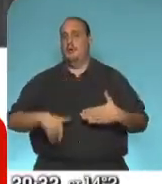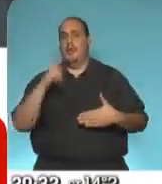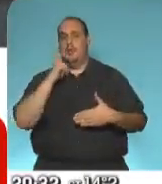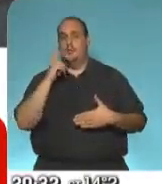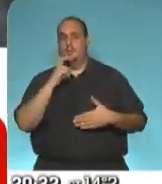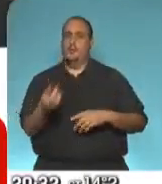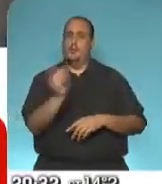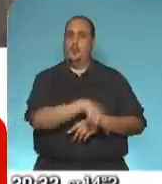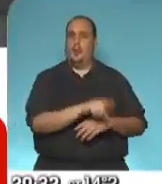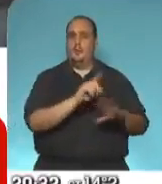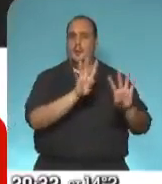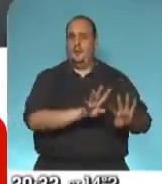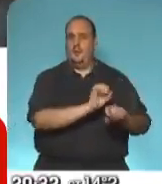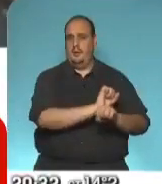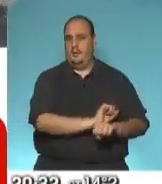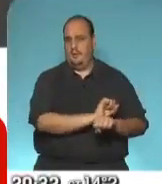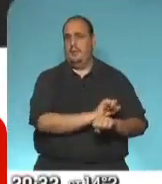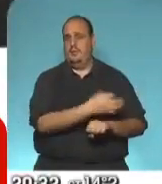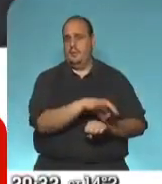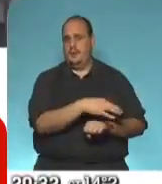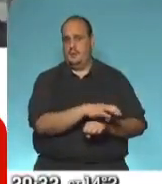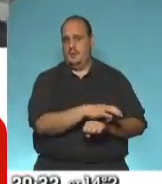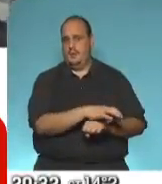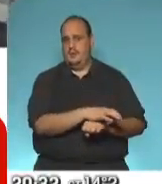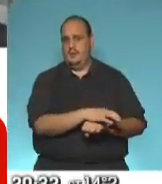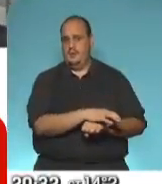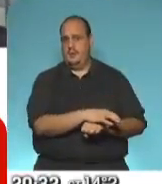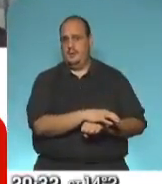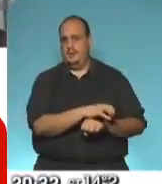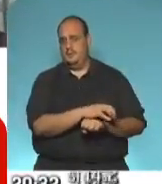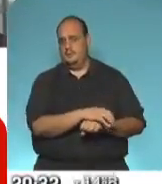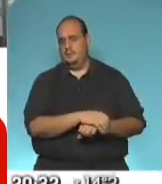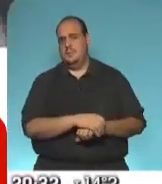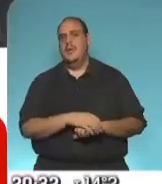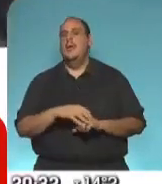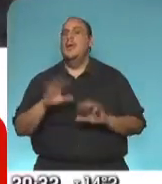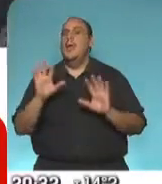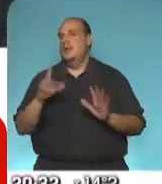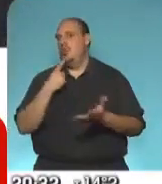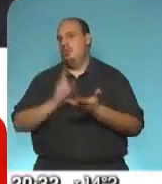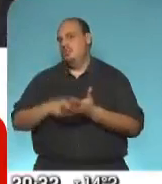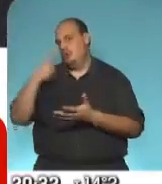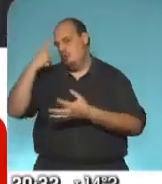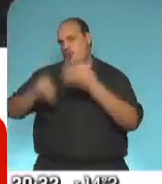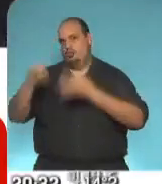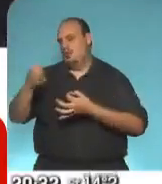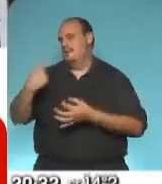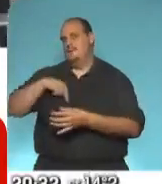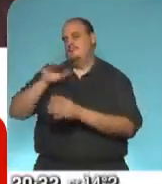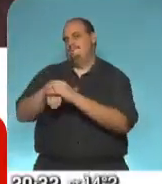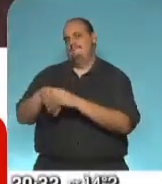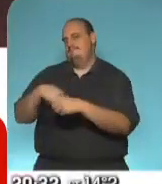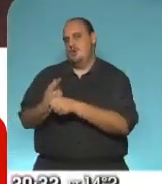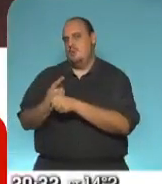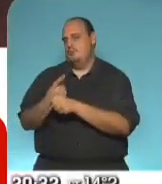prisión domiciliaria de algunos presos por delitos graves que han recuperado su libertad o su prisión domiciliaria. Bueno, esa sí que es una decisión de la justicia. Nosotros ahí no podemos